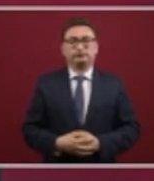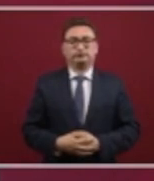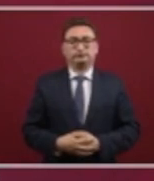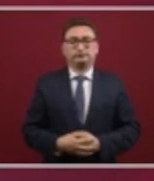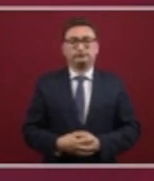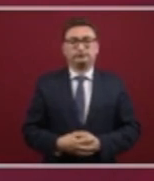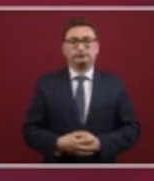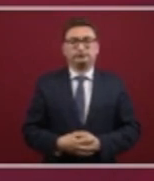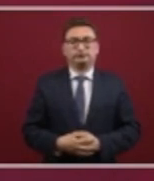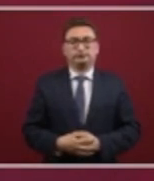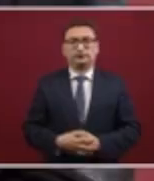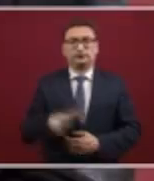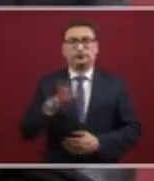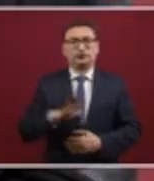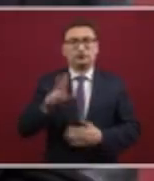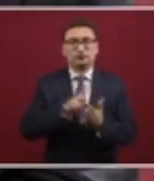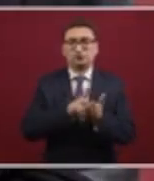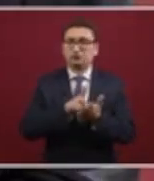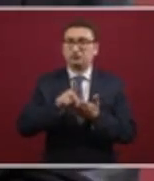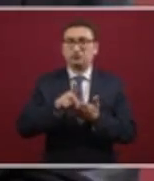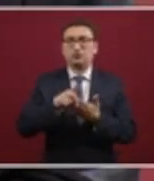Se garantiza el derecho a la pensión.